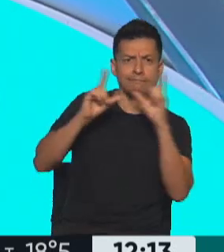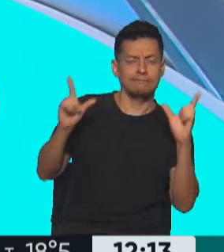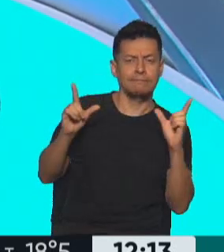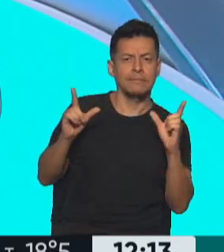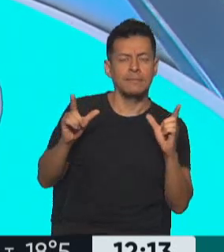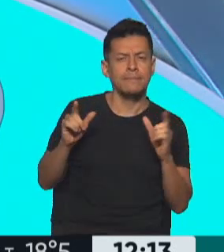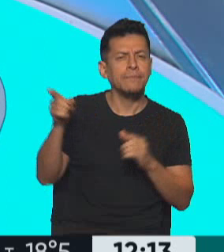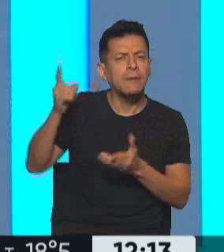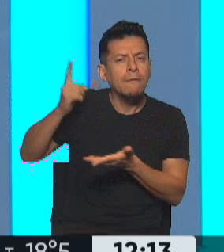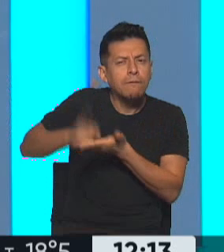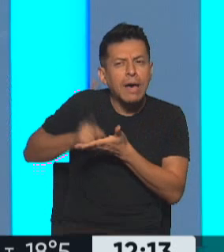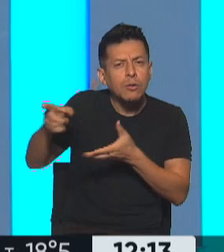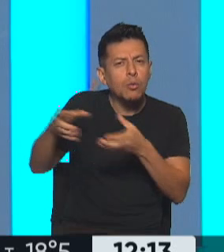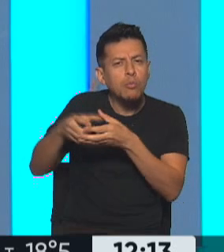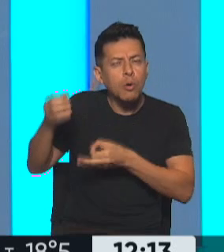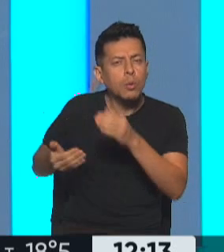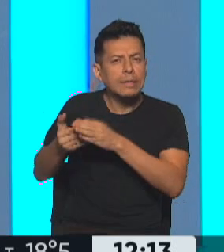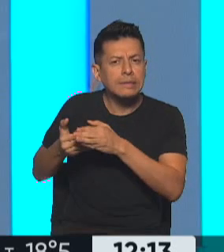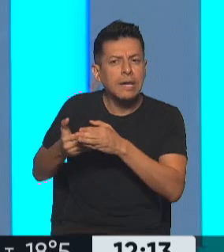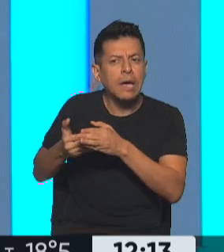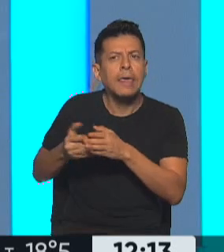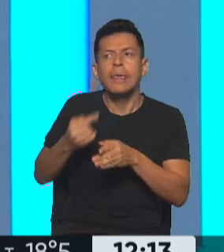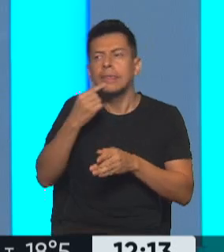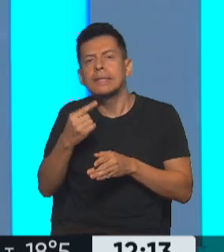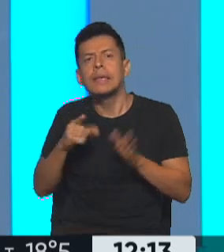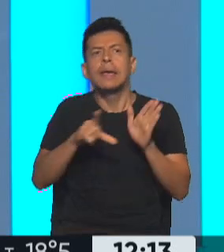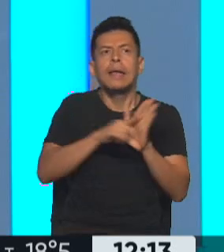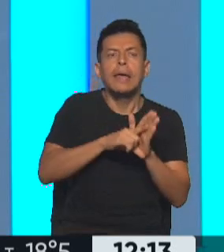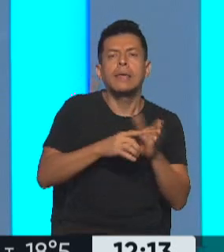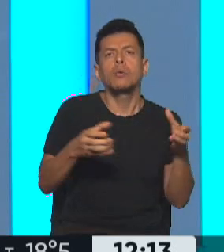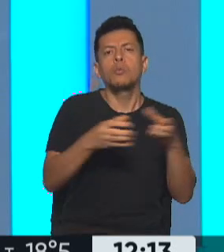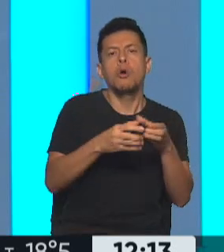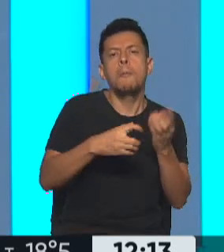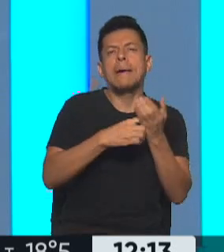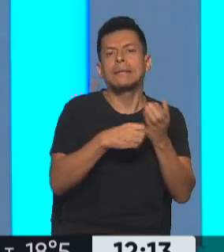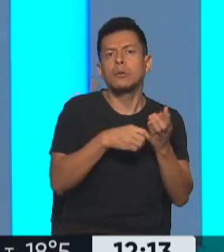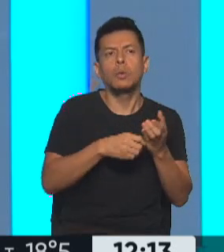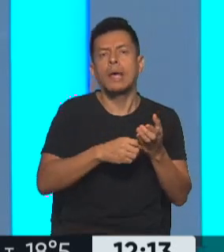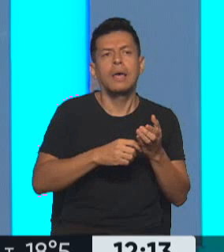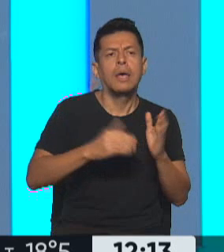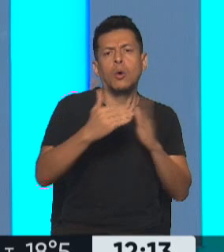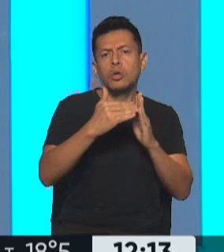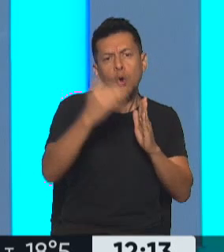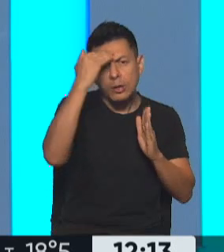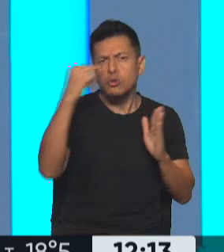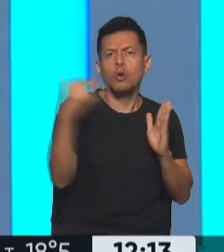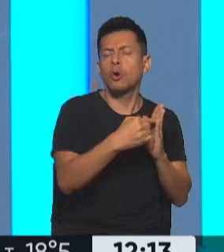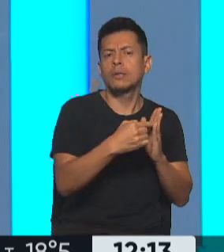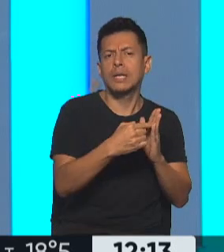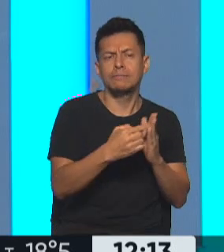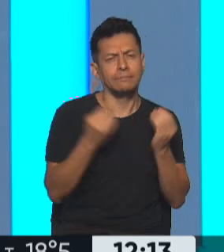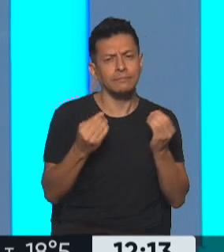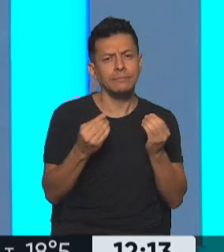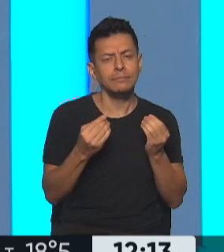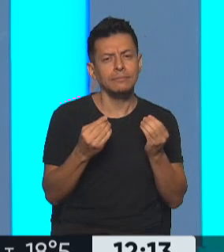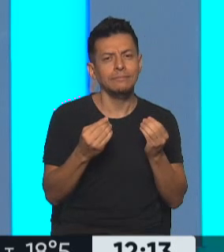si ese fallo de la Corte declarando inconstitucional la ley del Consejo de la Magistratura no tenía que ver también con una defensa irrestricta de